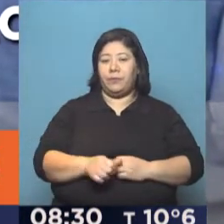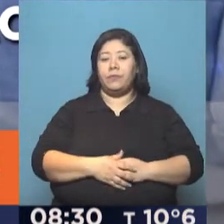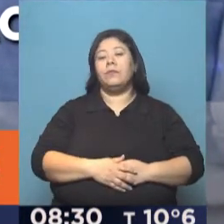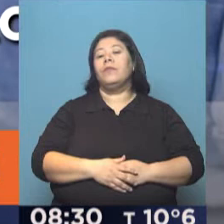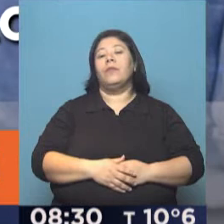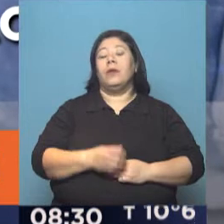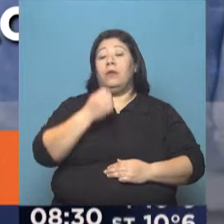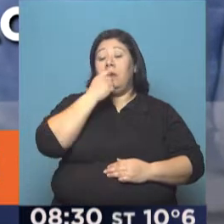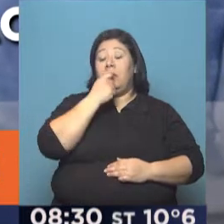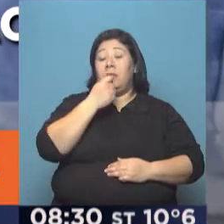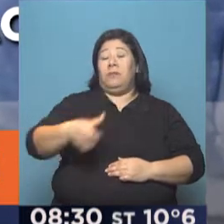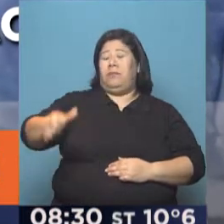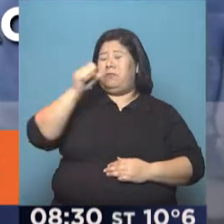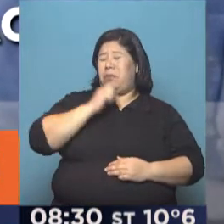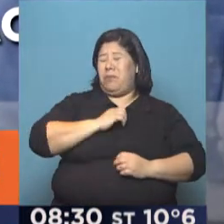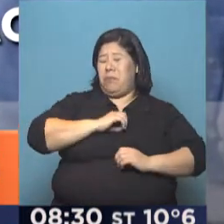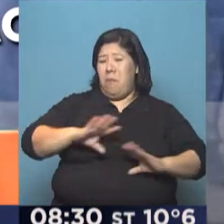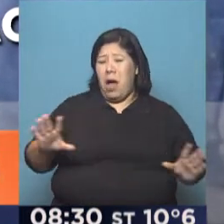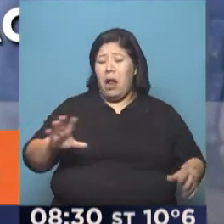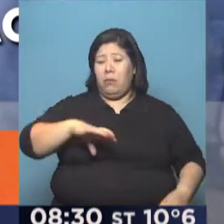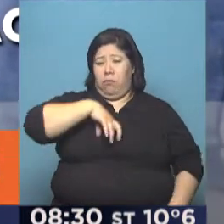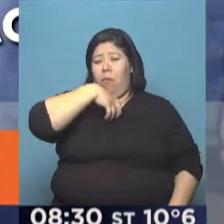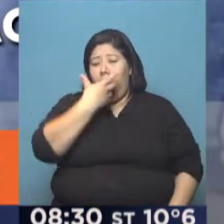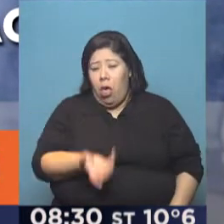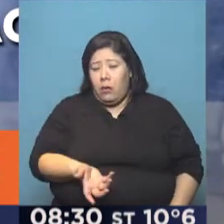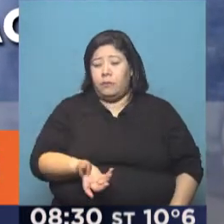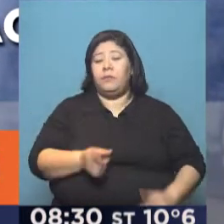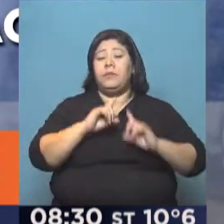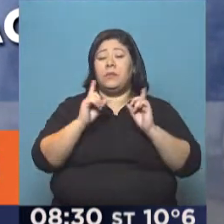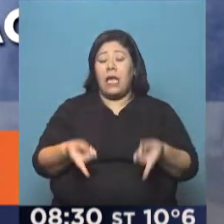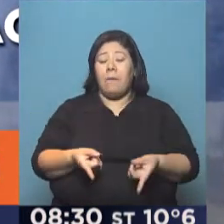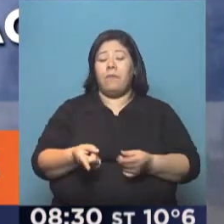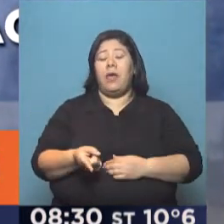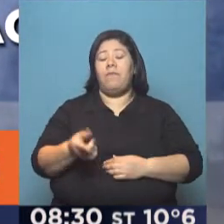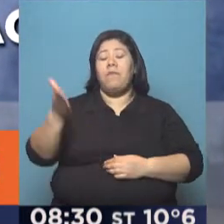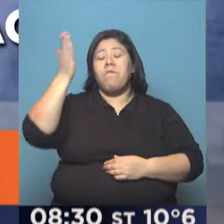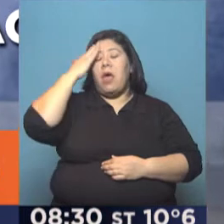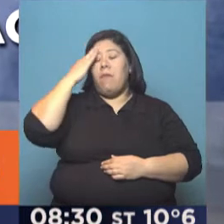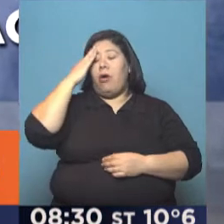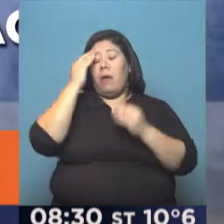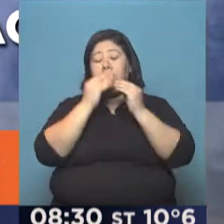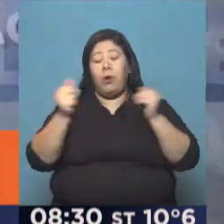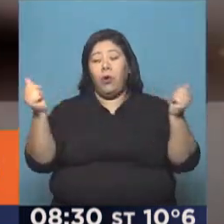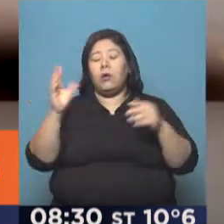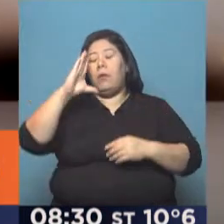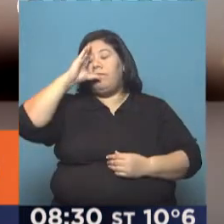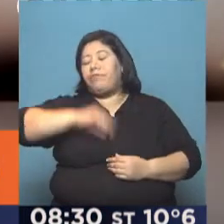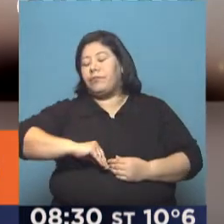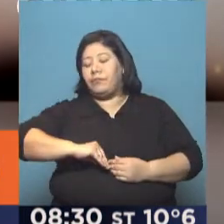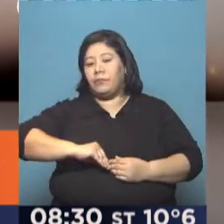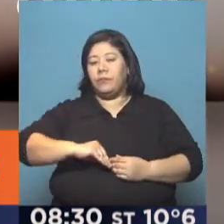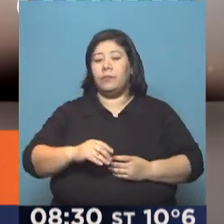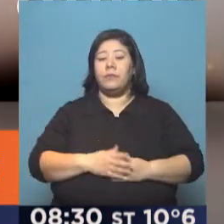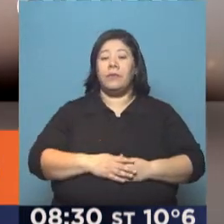incluyen vómitos y fenómenos como el blackout, es decir, periodos de pérdida de la memoria. Los riesgos